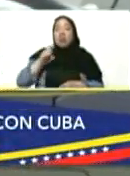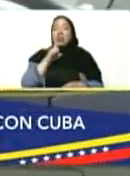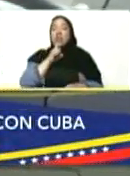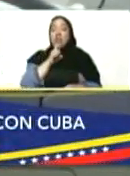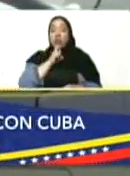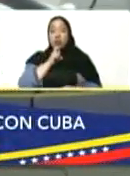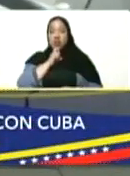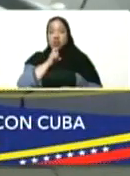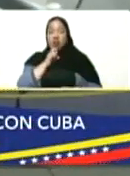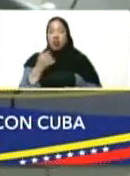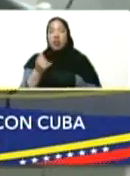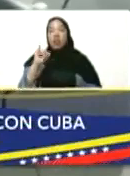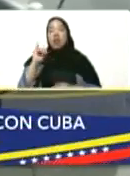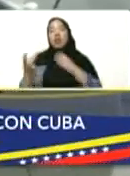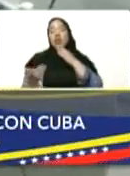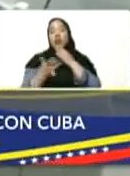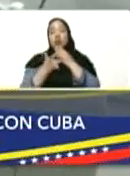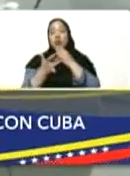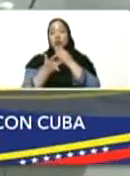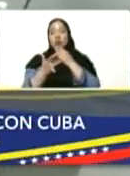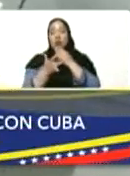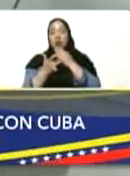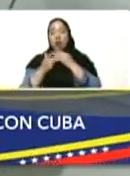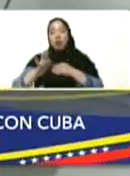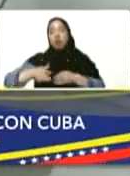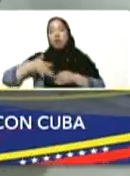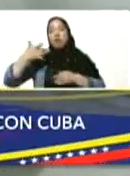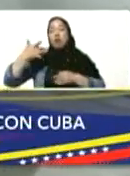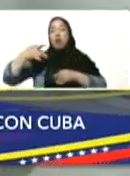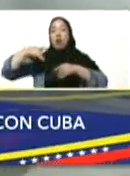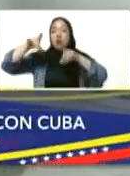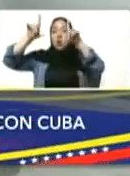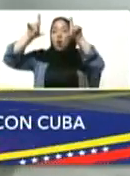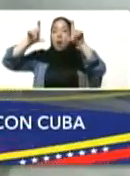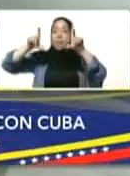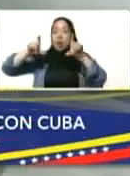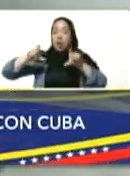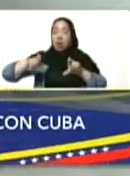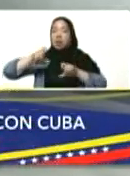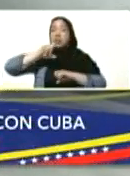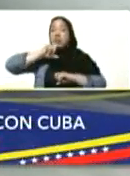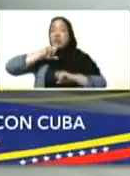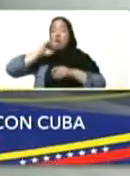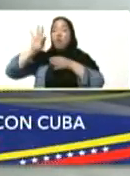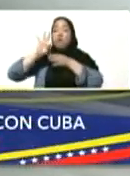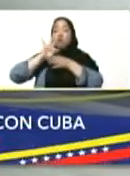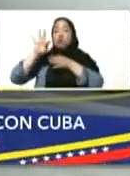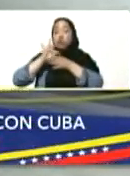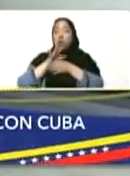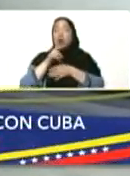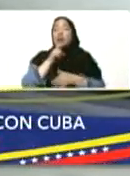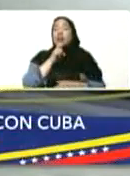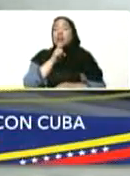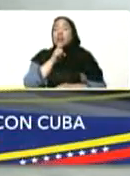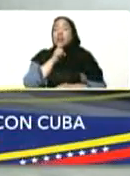de alta tecnología para poner estos tomógrafos operacionales, funcionales.